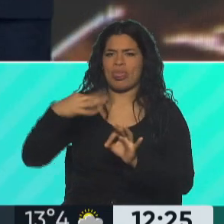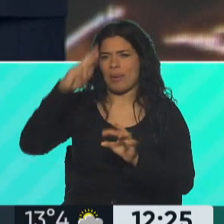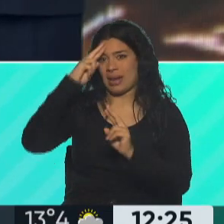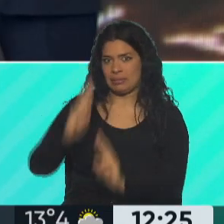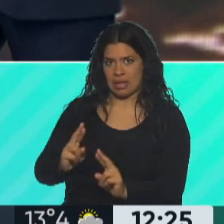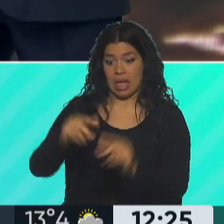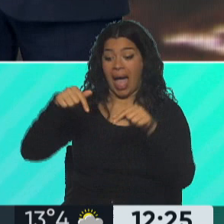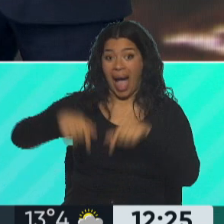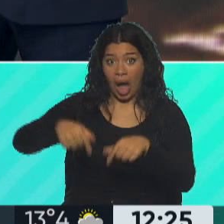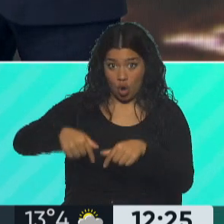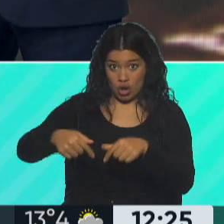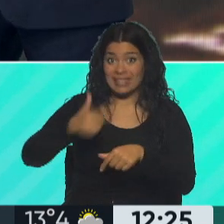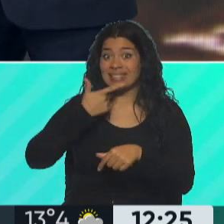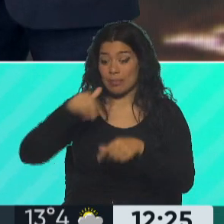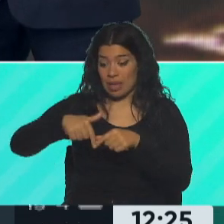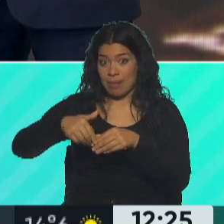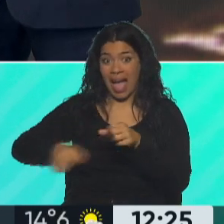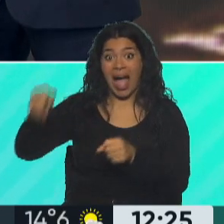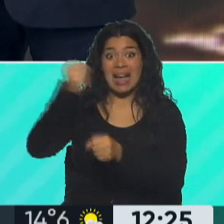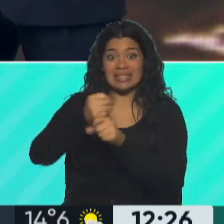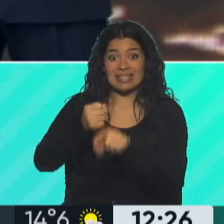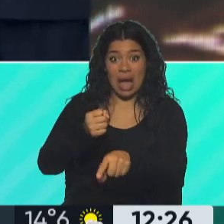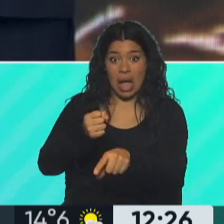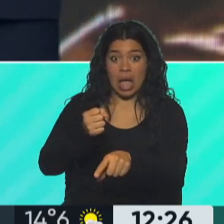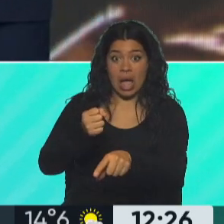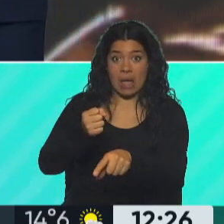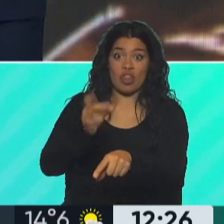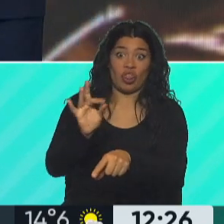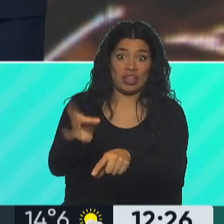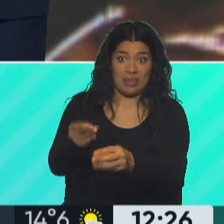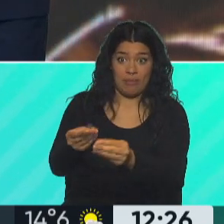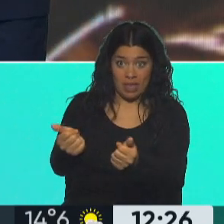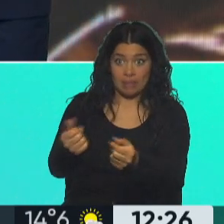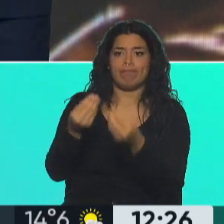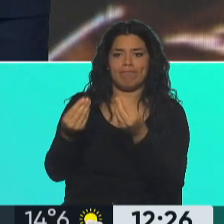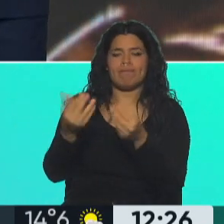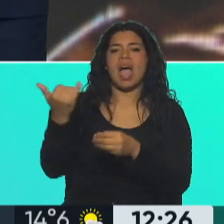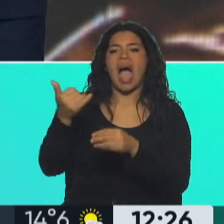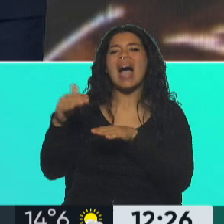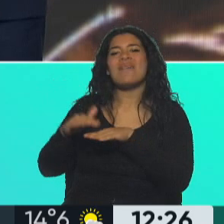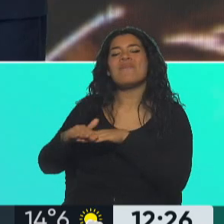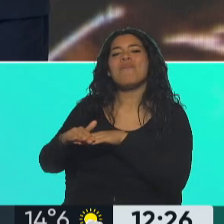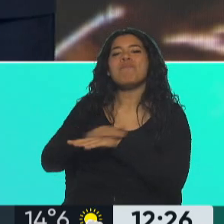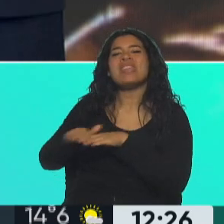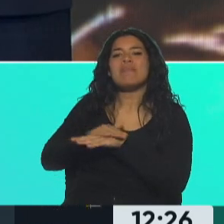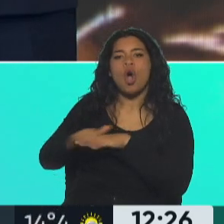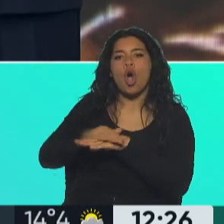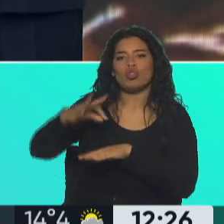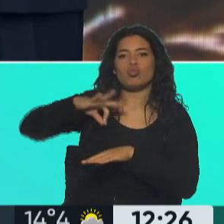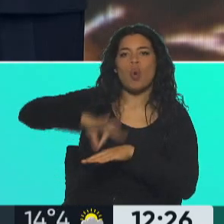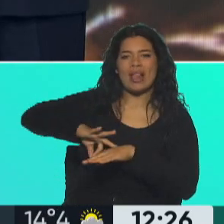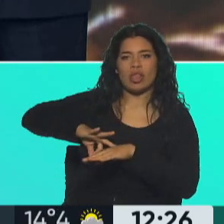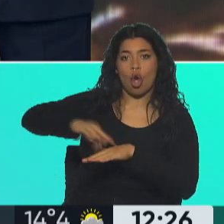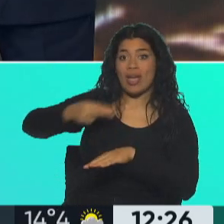Y lo que establece es, primero, actualiza el valor del piso del impuesto. ¿A quién se le cobra el impuesto a las ganancias? Hasta ahora